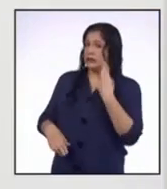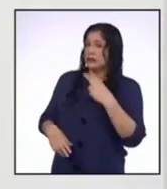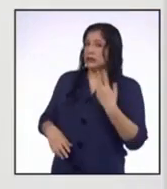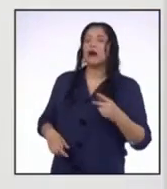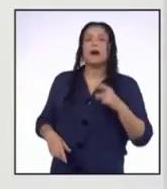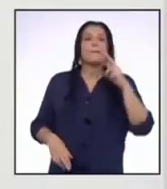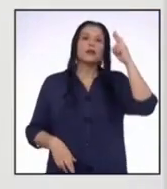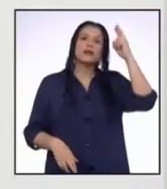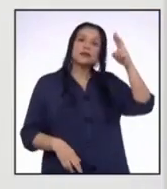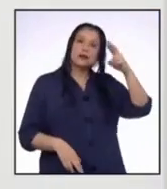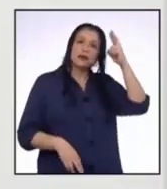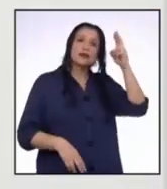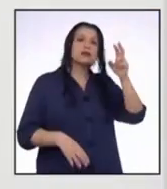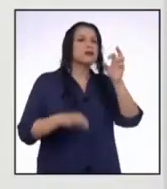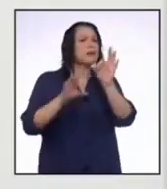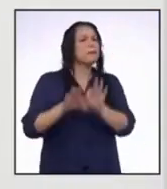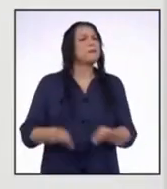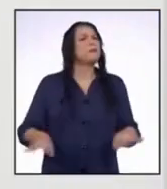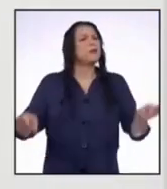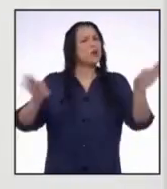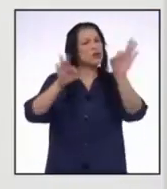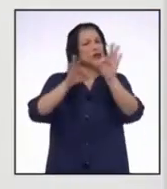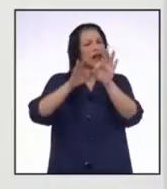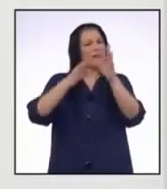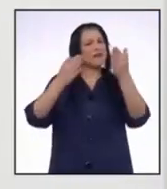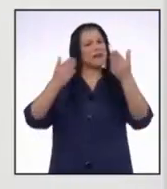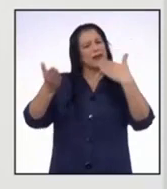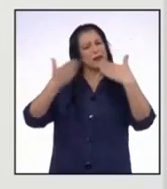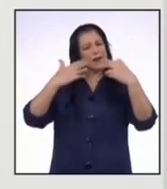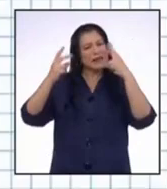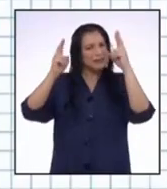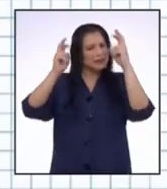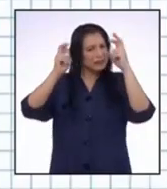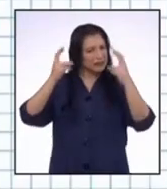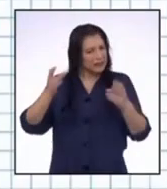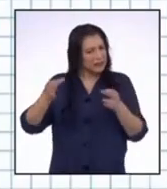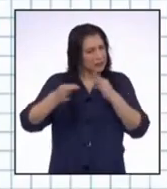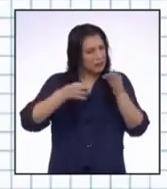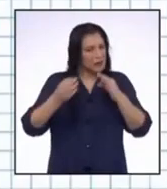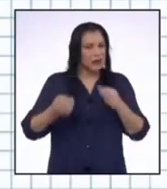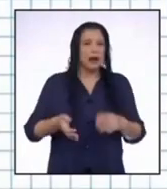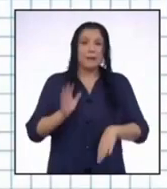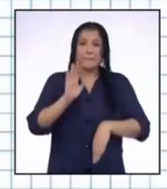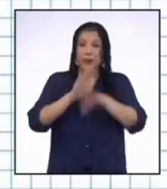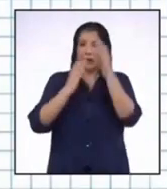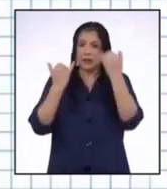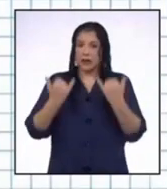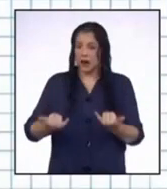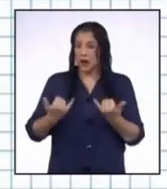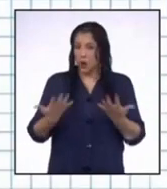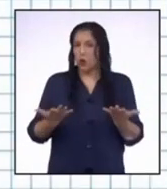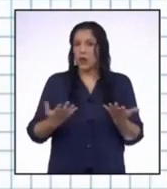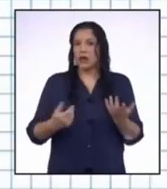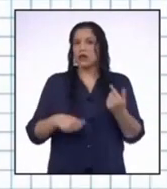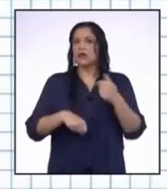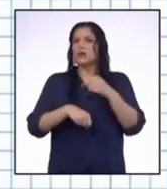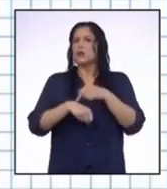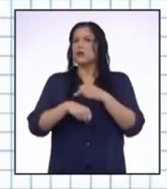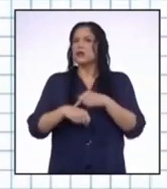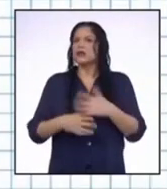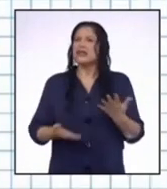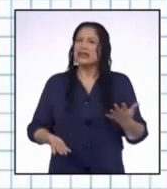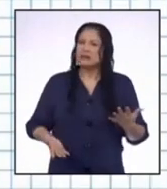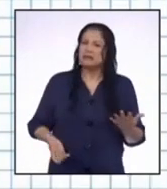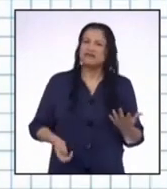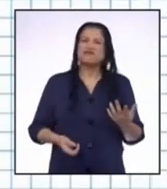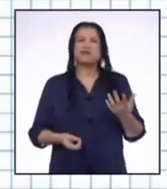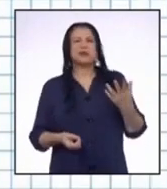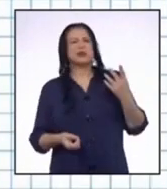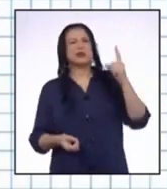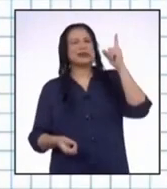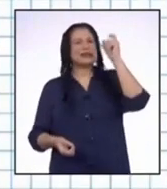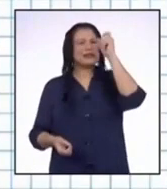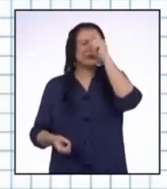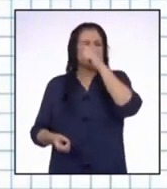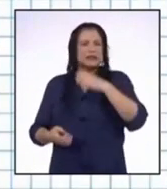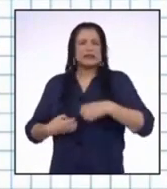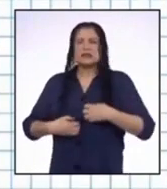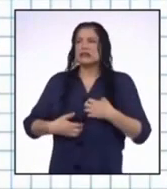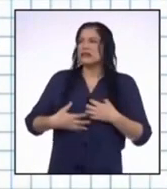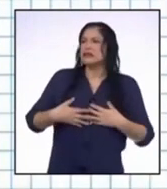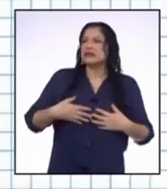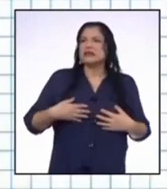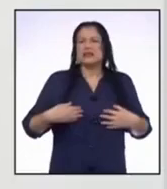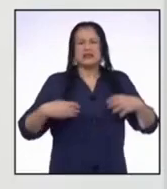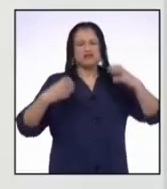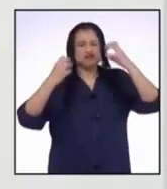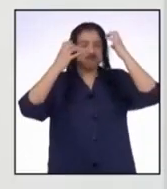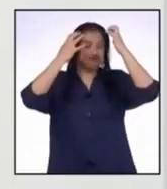es muy importante abordar este tipo de temas, sobre todo ahora que venimos atravesando momentos de angustia